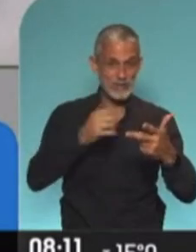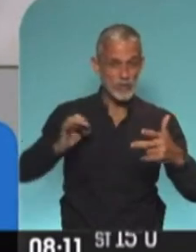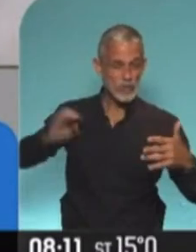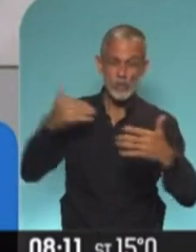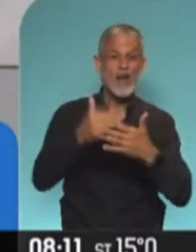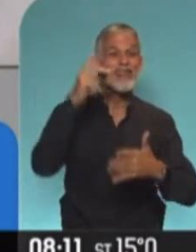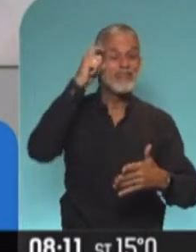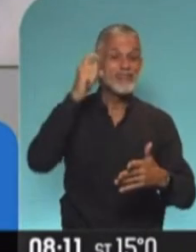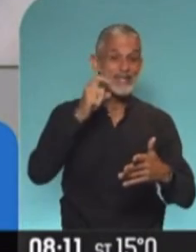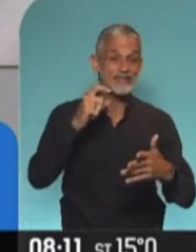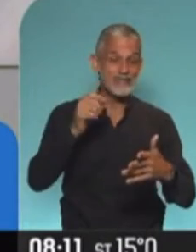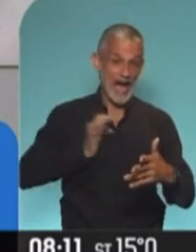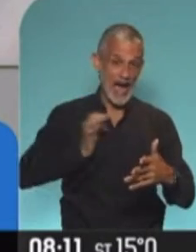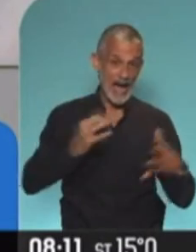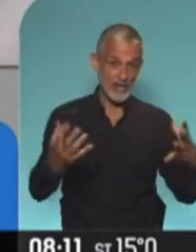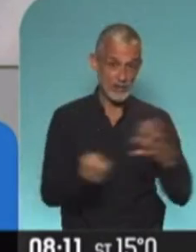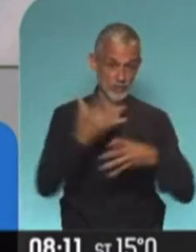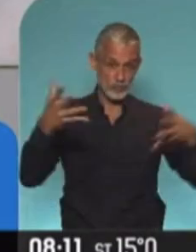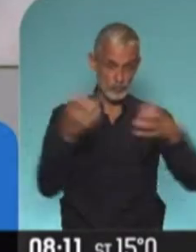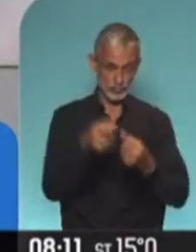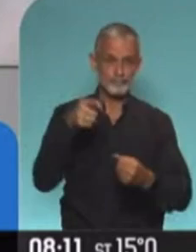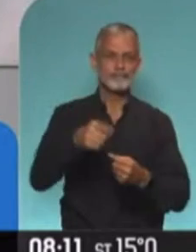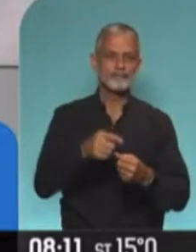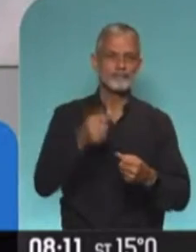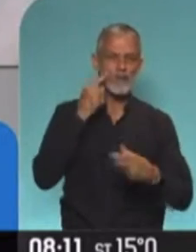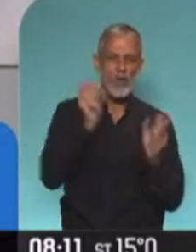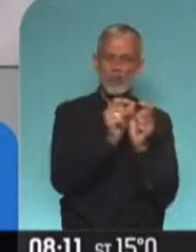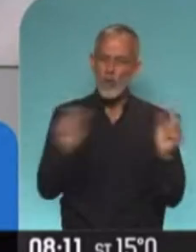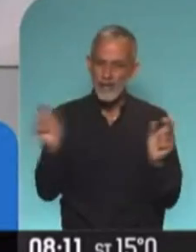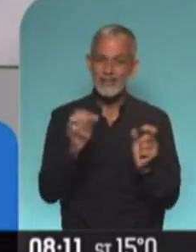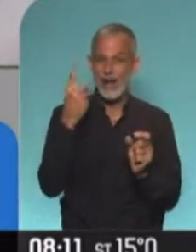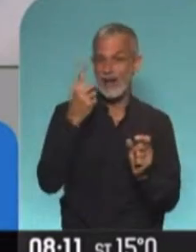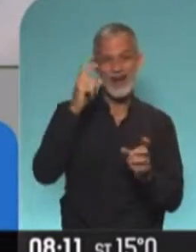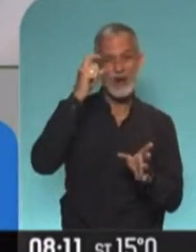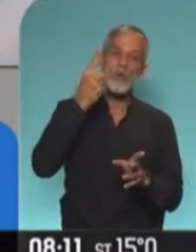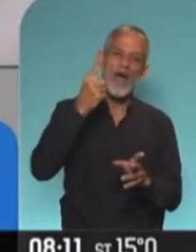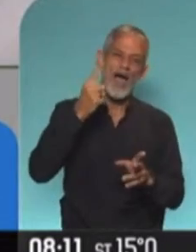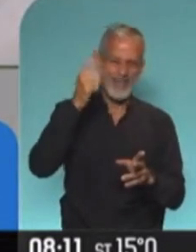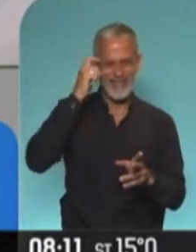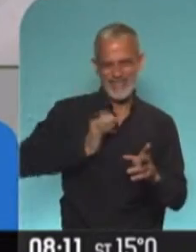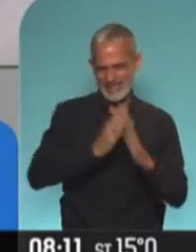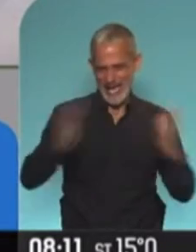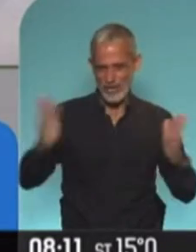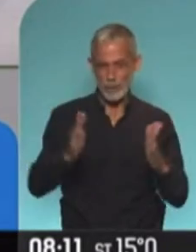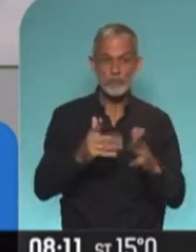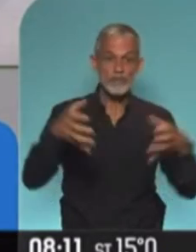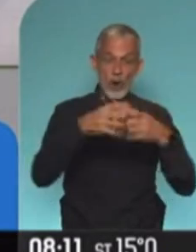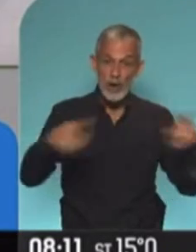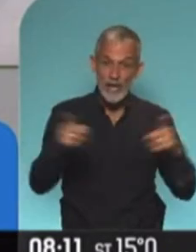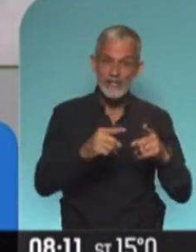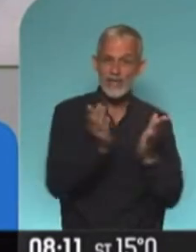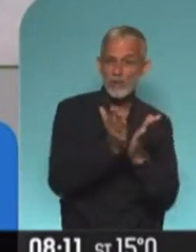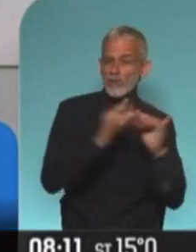de vida y lo hace presentando el documental Una Década. Esta orquesta está integrada por estudiantes y por músicos